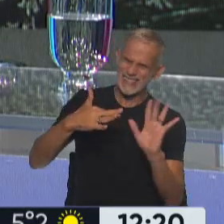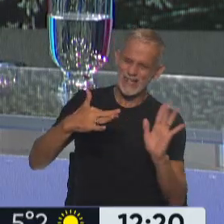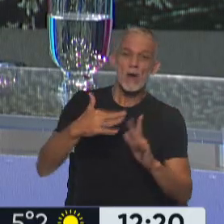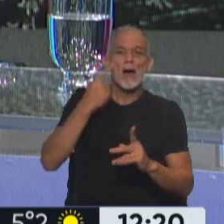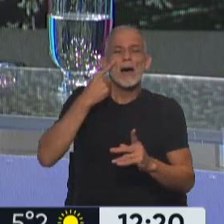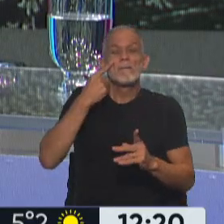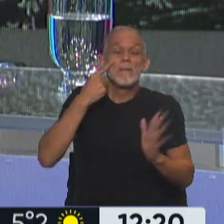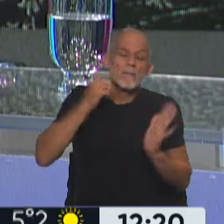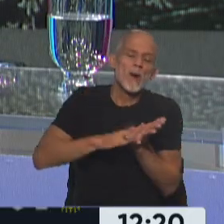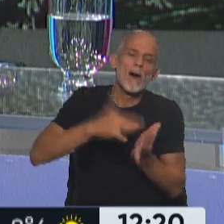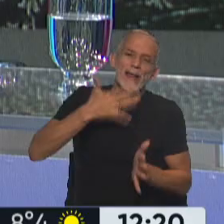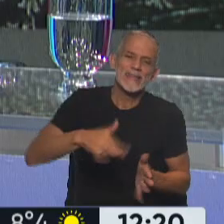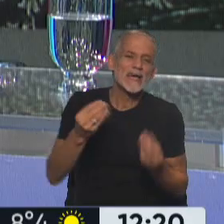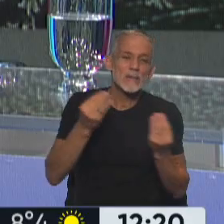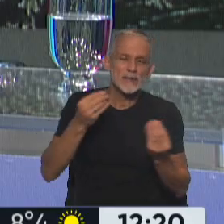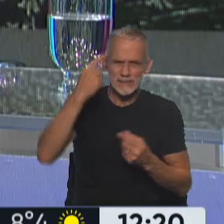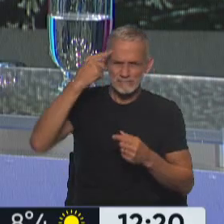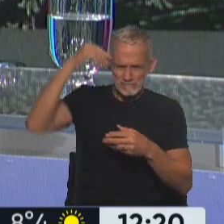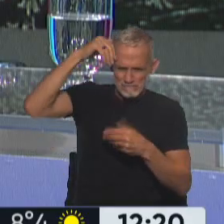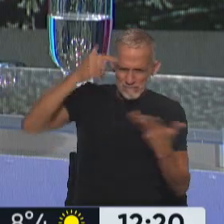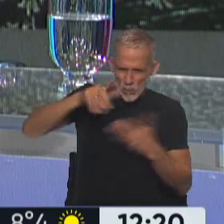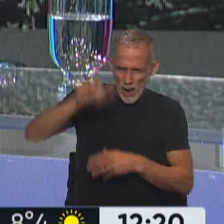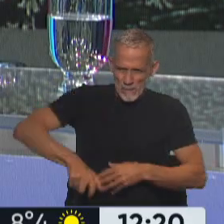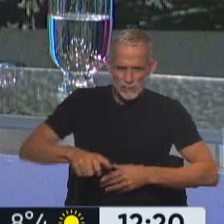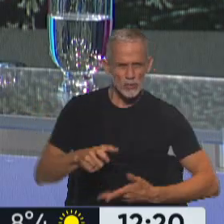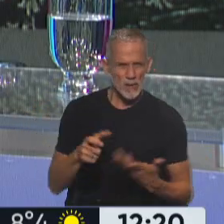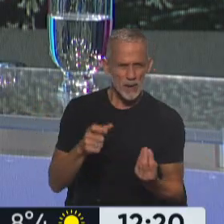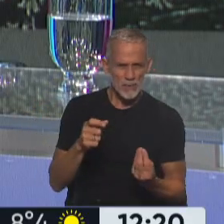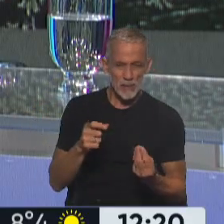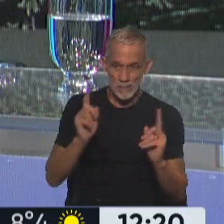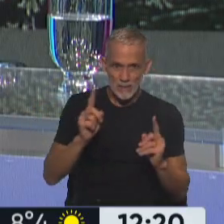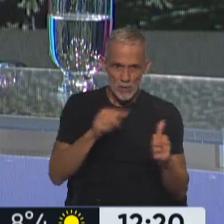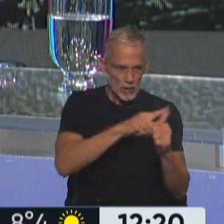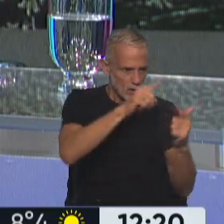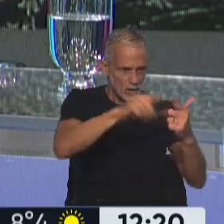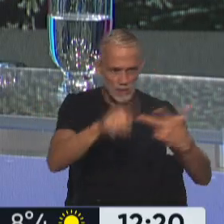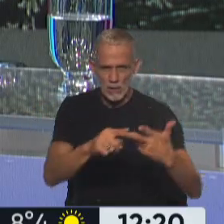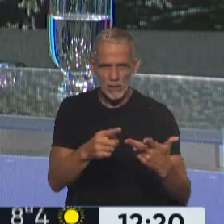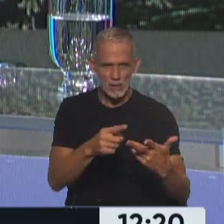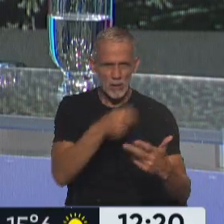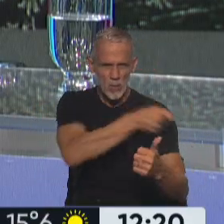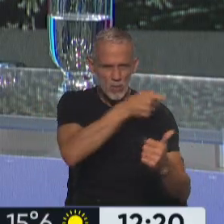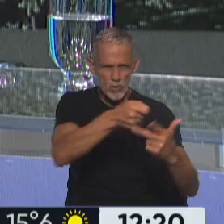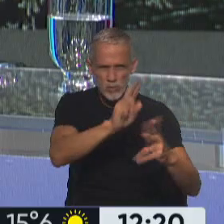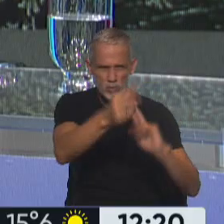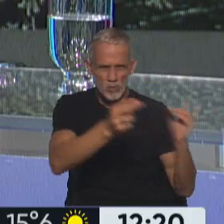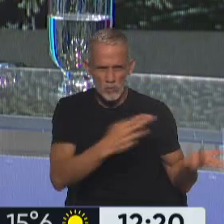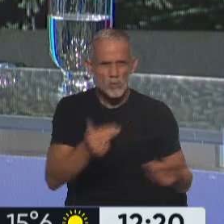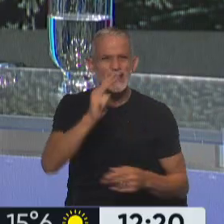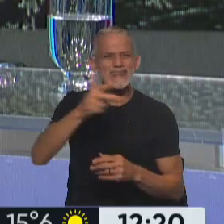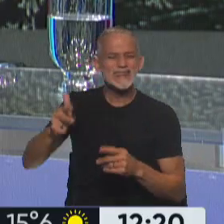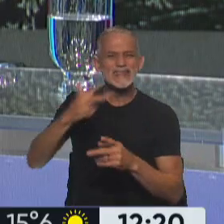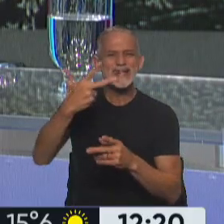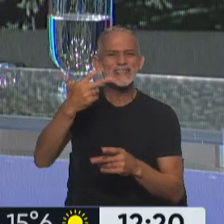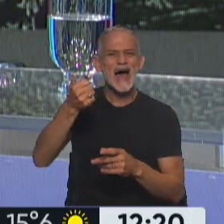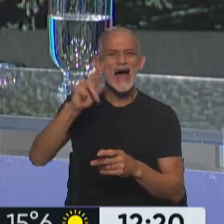Intentar entender qué puede pasar por la mente de una persona para cometer los actos tremendos, como lo que ha sucedido en Tres Arroyos,